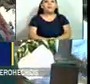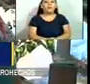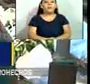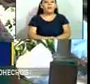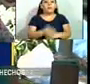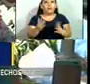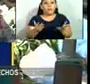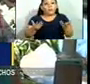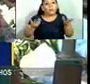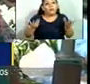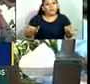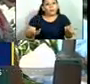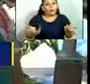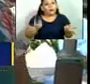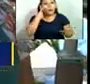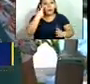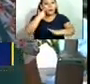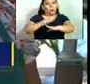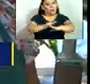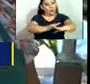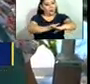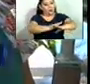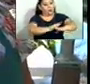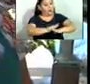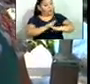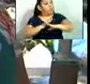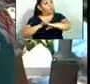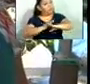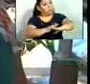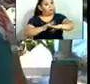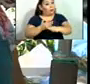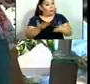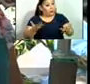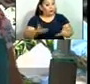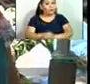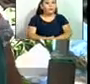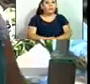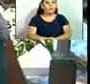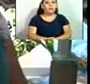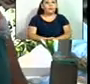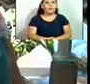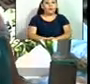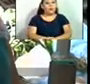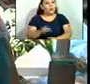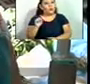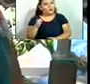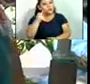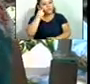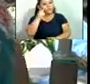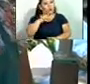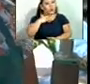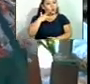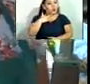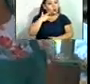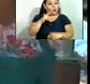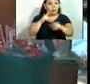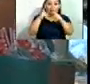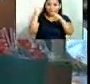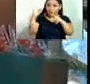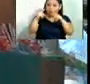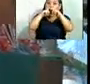Porque es para protegerlos, pues mucho, mucho de eso. Y yo siento de que si no andamos eso,